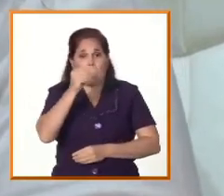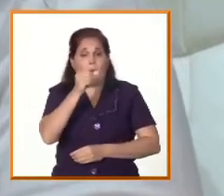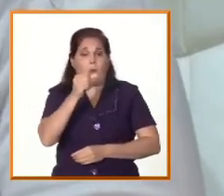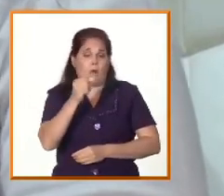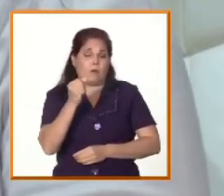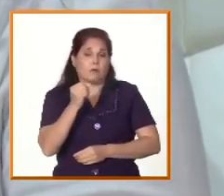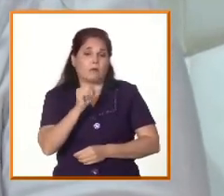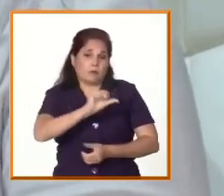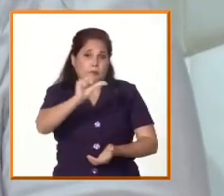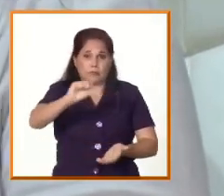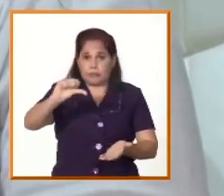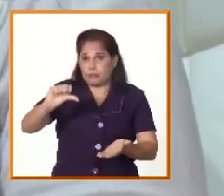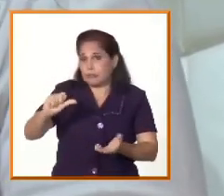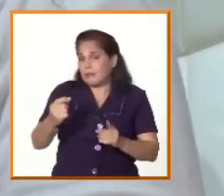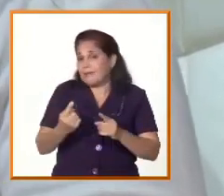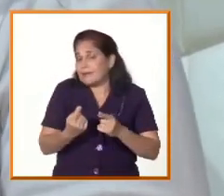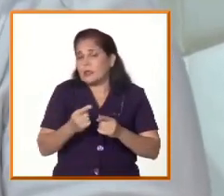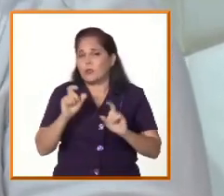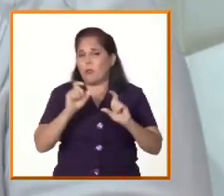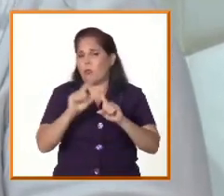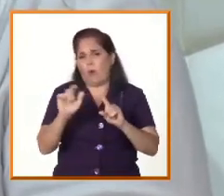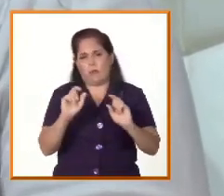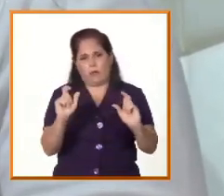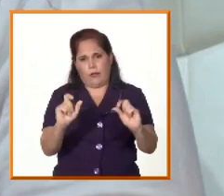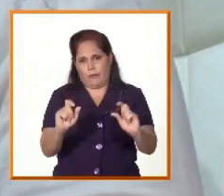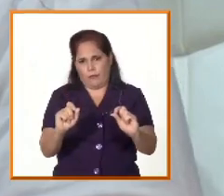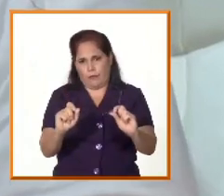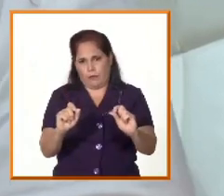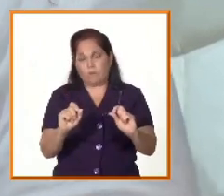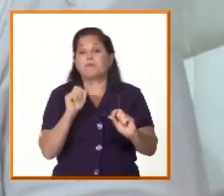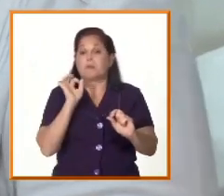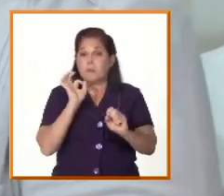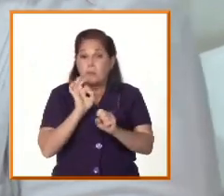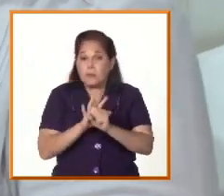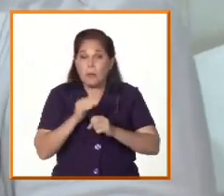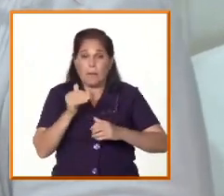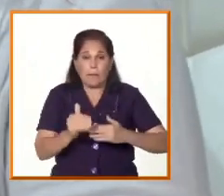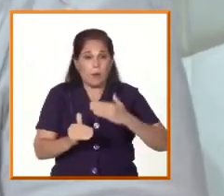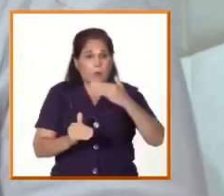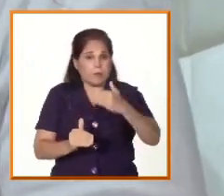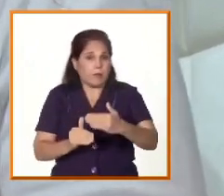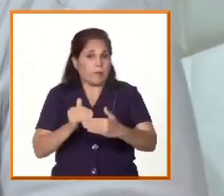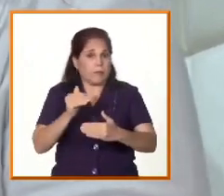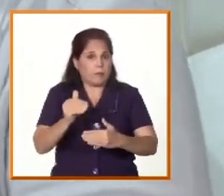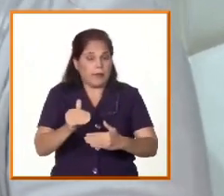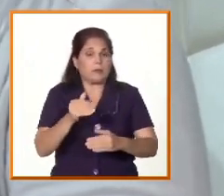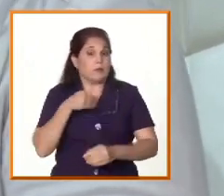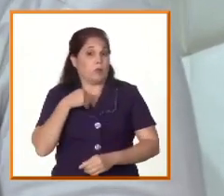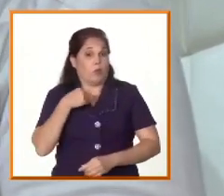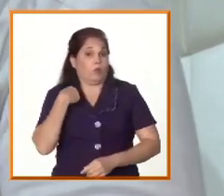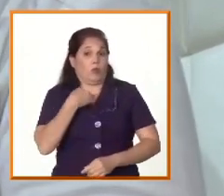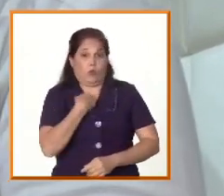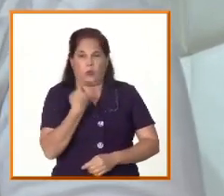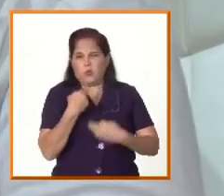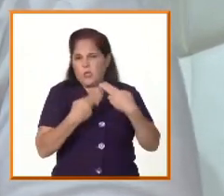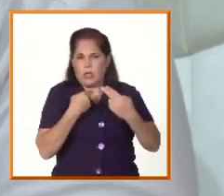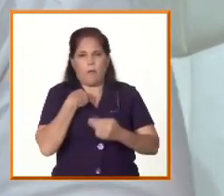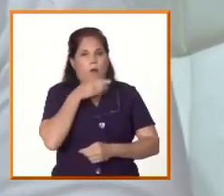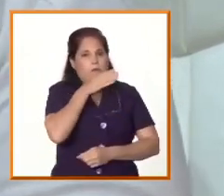de vida y y refresco a partir de este proceso y este recorrido nosotros